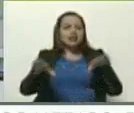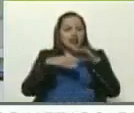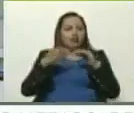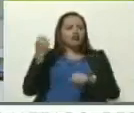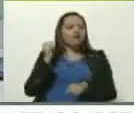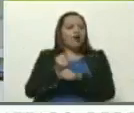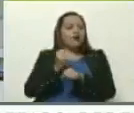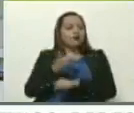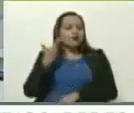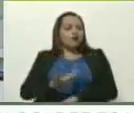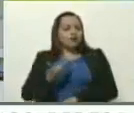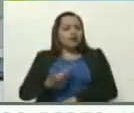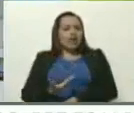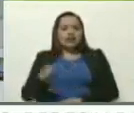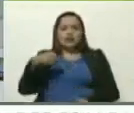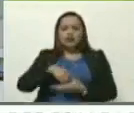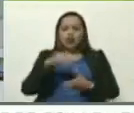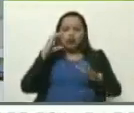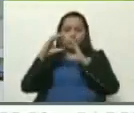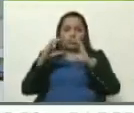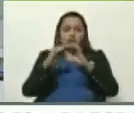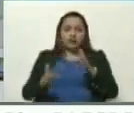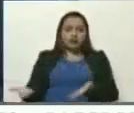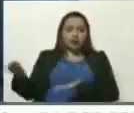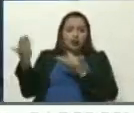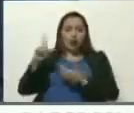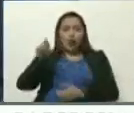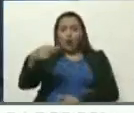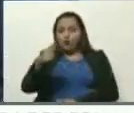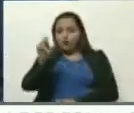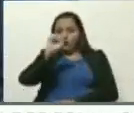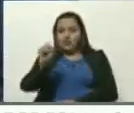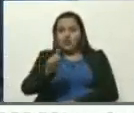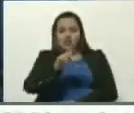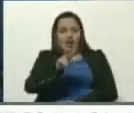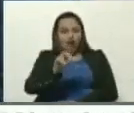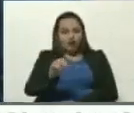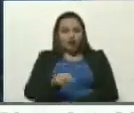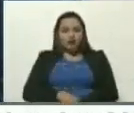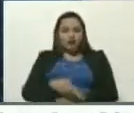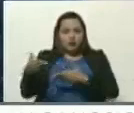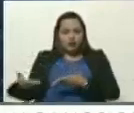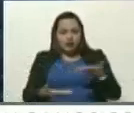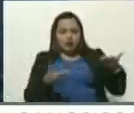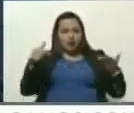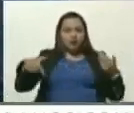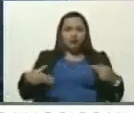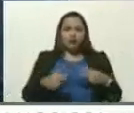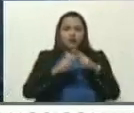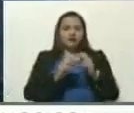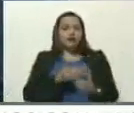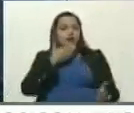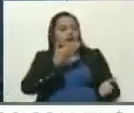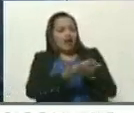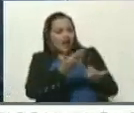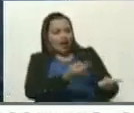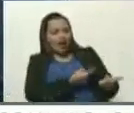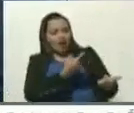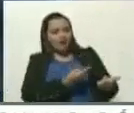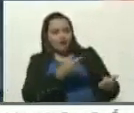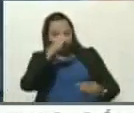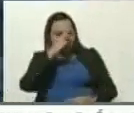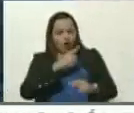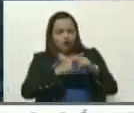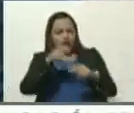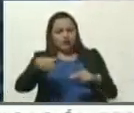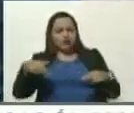papeles importantes dentro de lo que es la comunicación. Gustavo Villapol, bienvenido a Punto de Encuentro. Gracias, hermano, muy amable. Un placer estar aquí en BTV, una vez más en Punto de